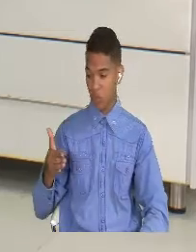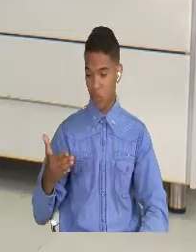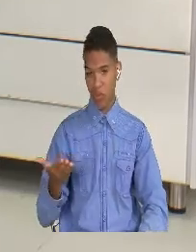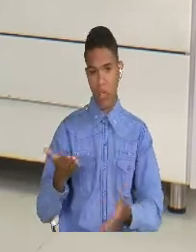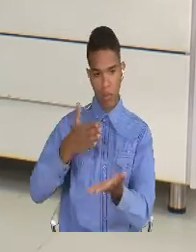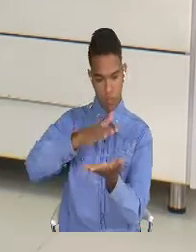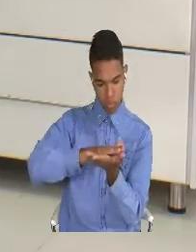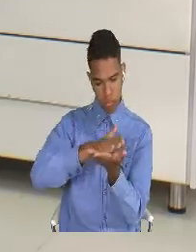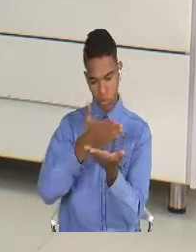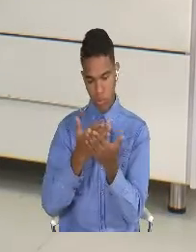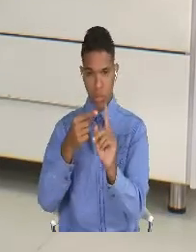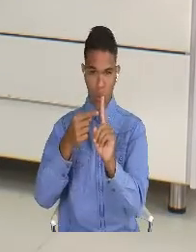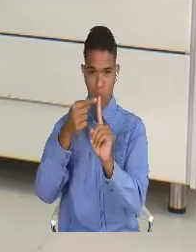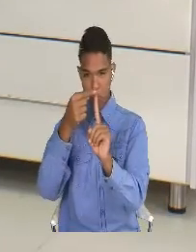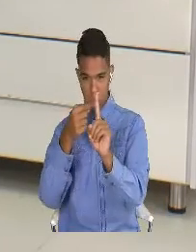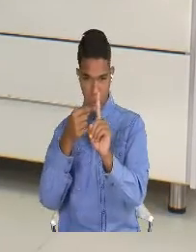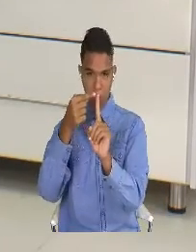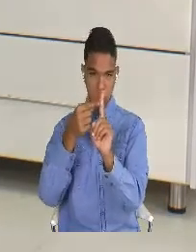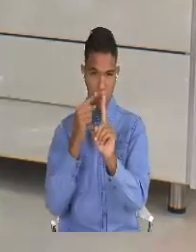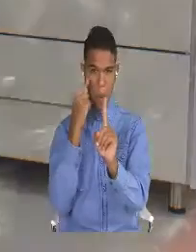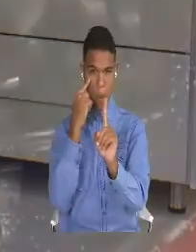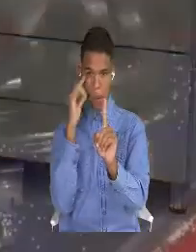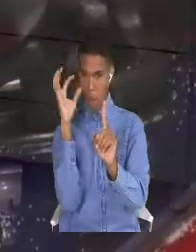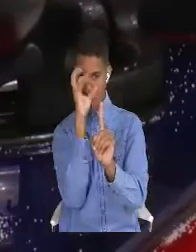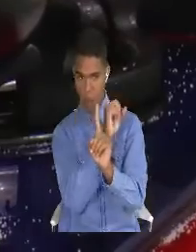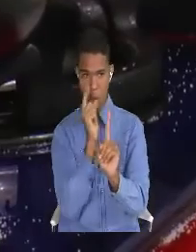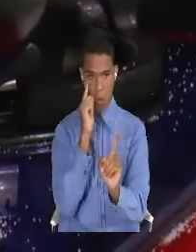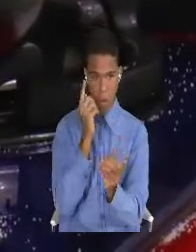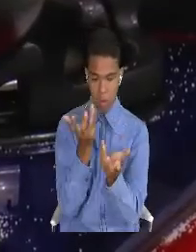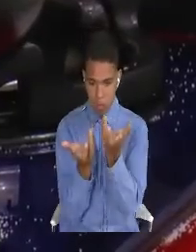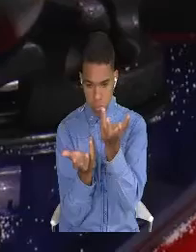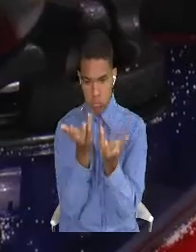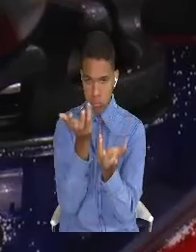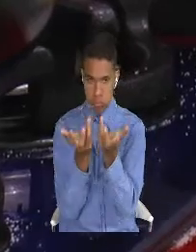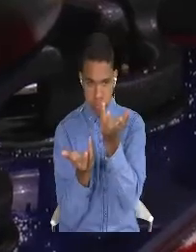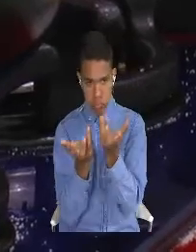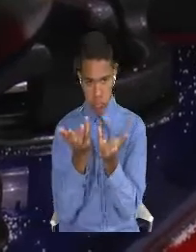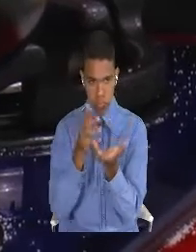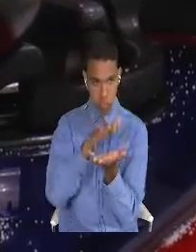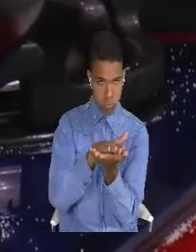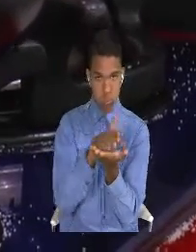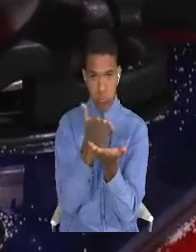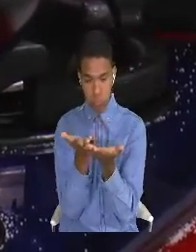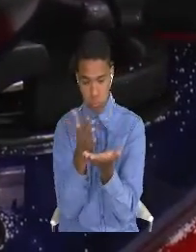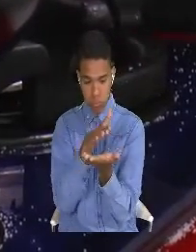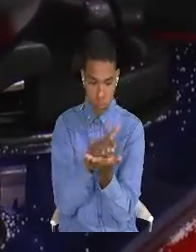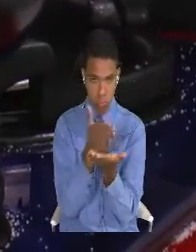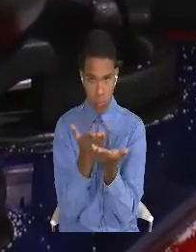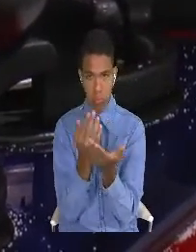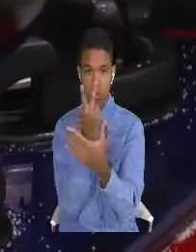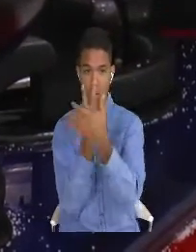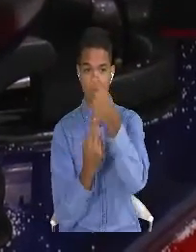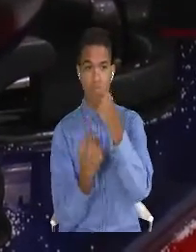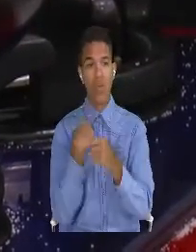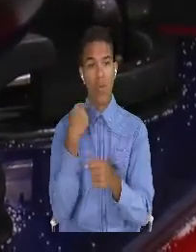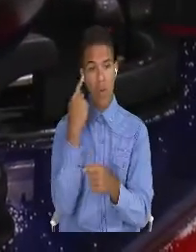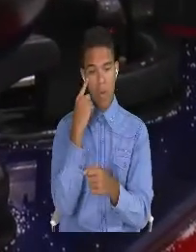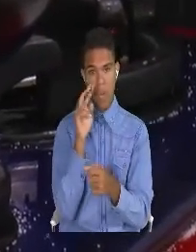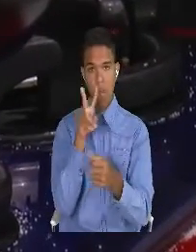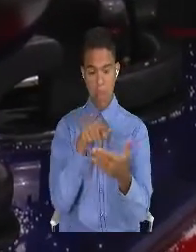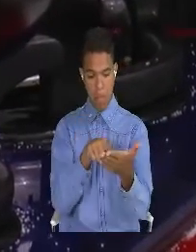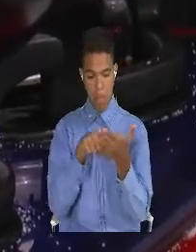Entonces, tengamos muy pendiente, digamos, en el proceso de cocinar nuestro langostino y nuestro salmón, ¿sí? Porque si pueden ver, ya está, se